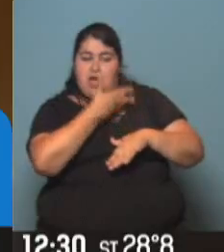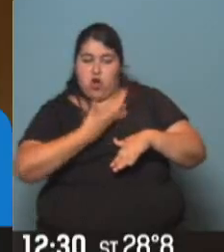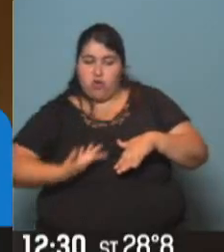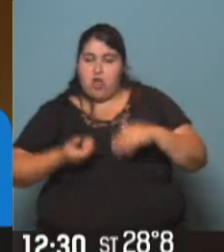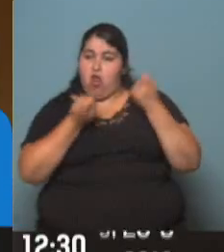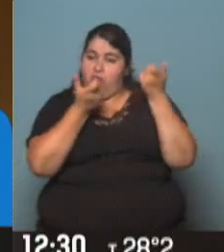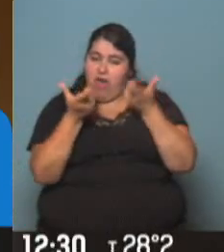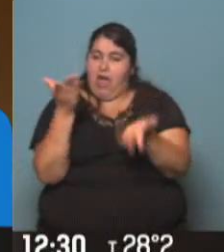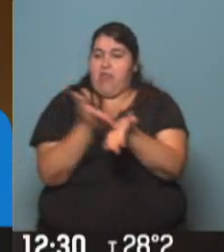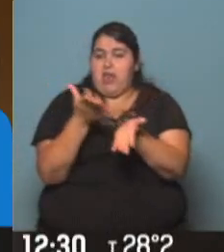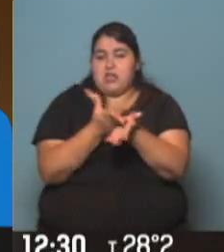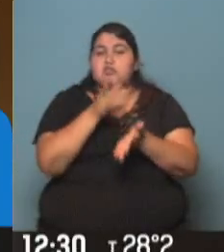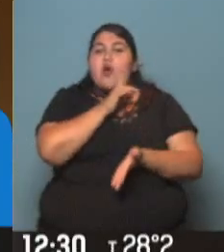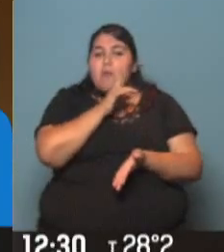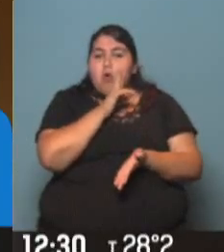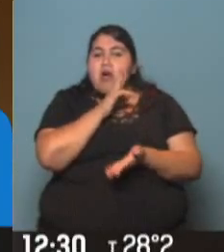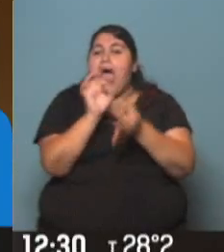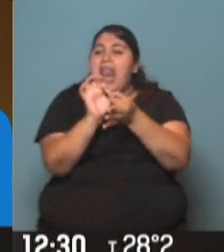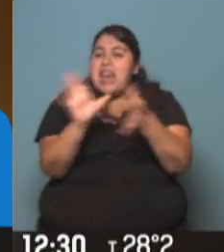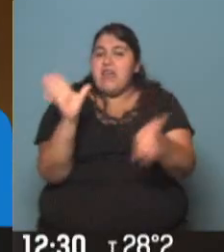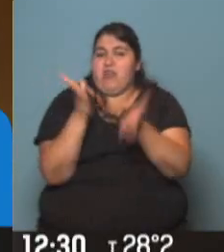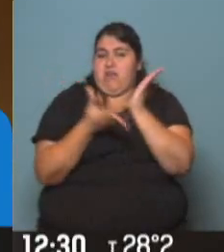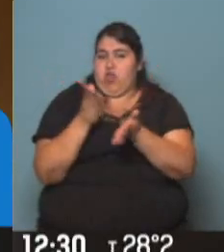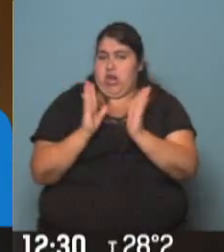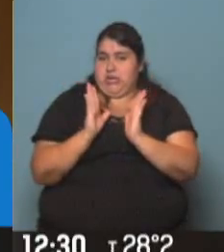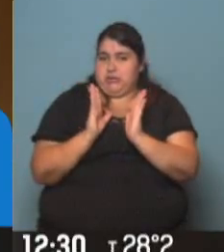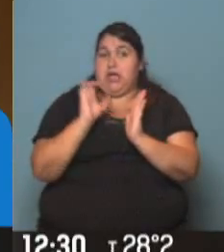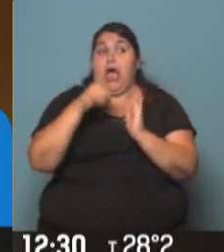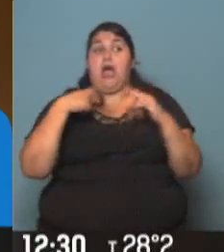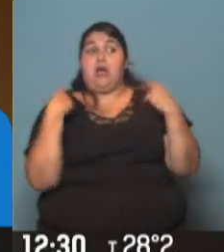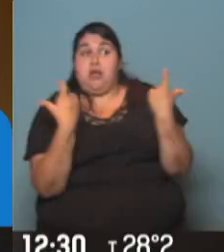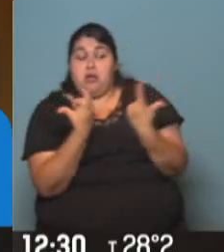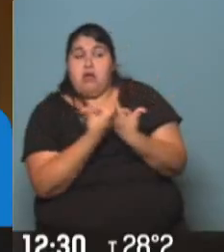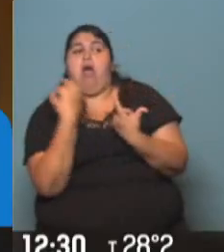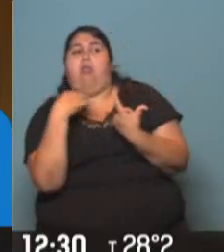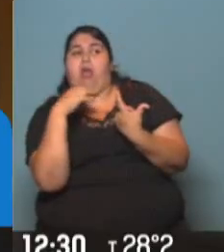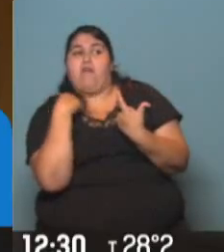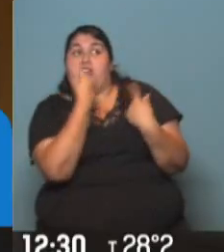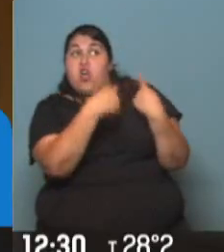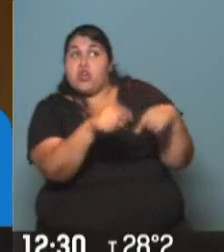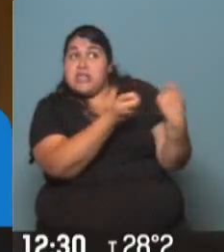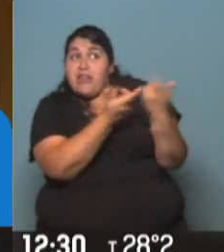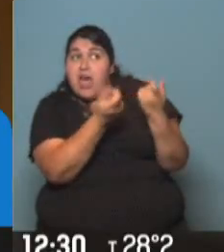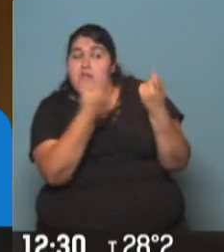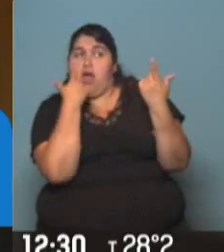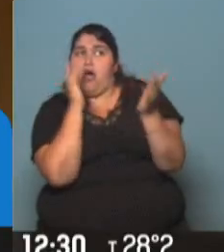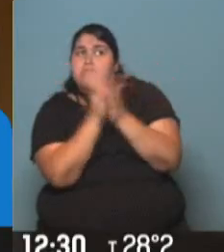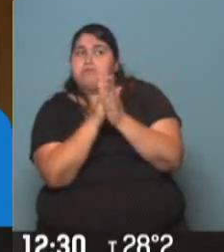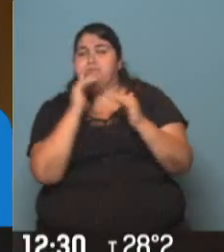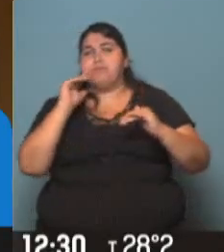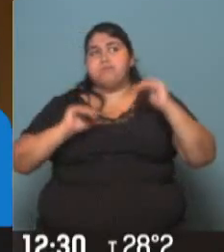los derechos de las mujeres a vidas libres de violencia después la ciudadanía acompaña las demandas y se expresa como